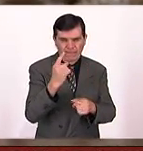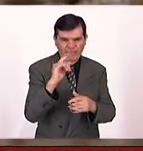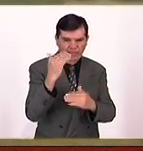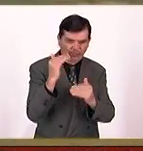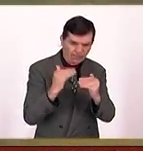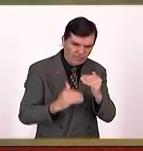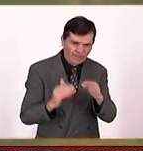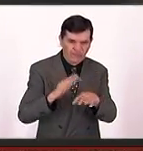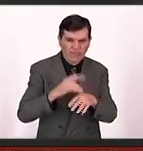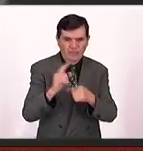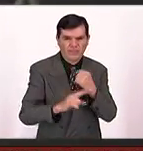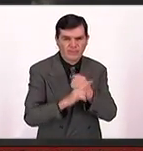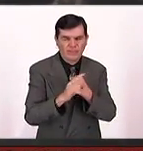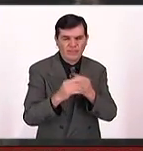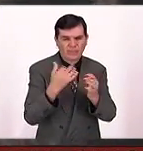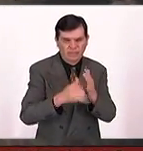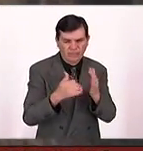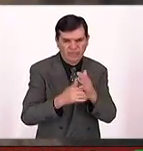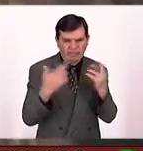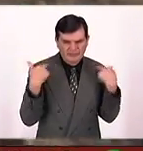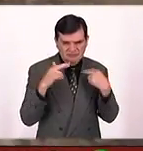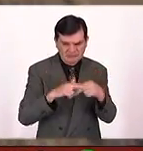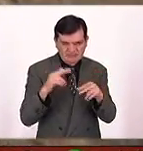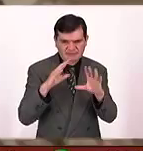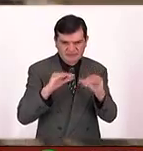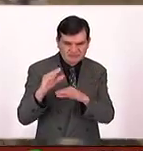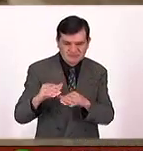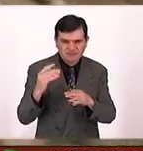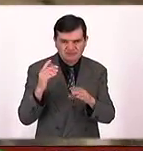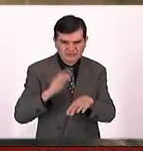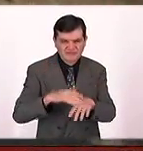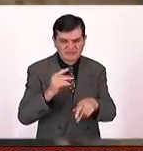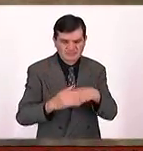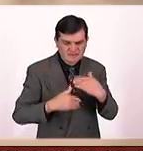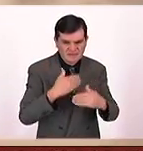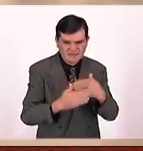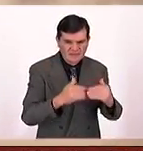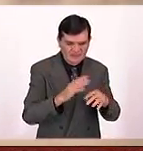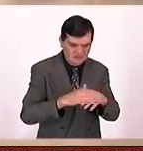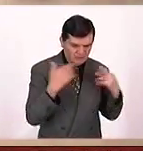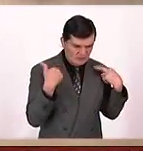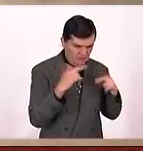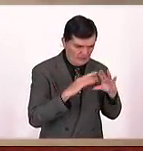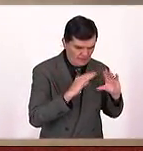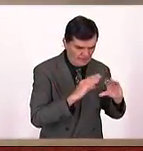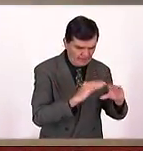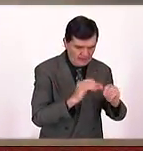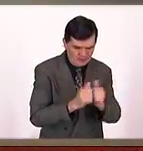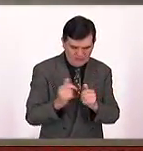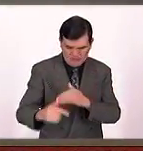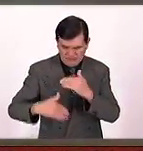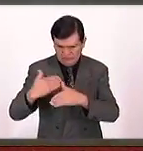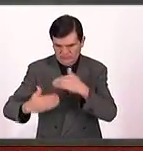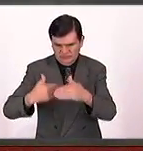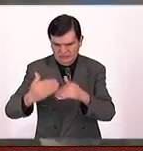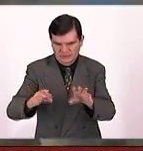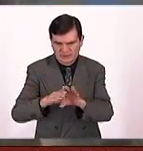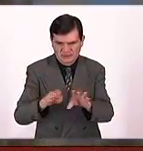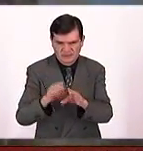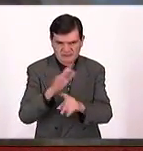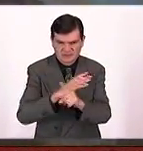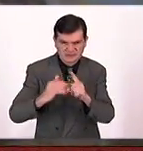relegada un poco en la formación docente, es decir, no va al mismo paso la formación de académicos con el paso que lleva